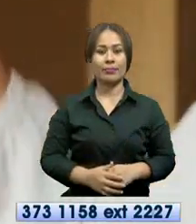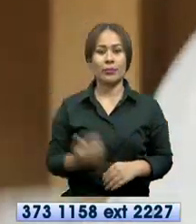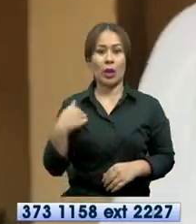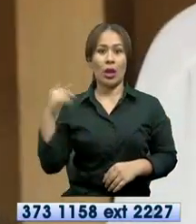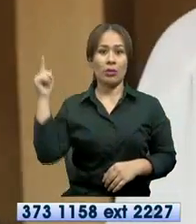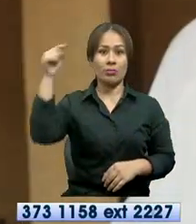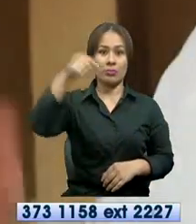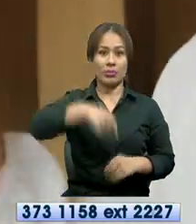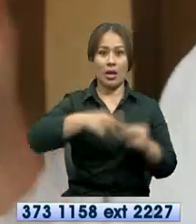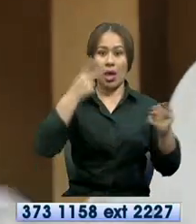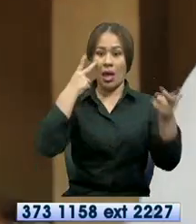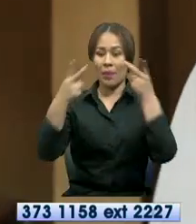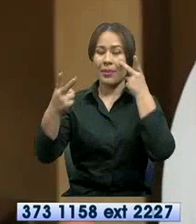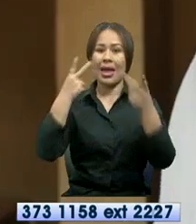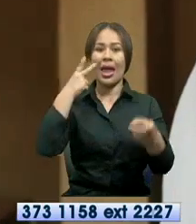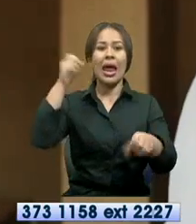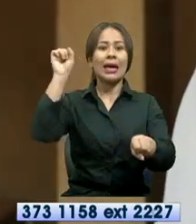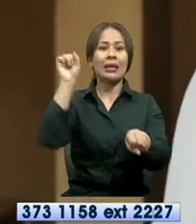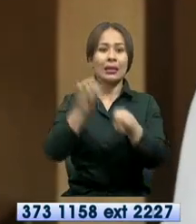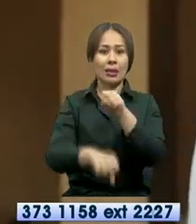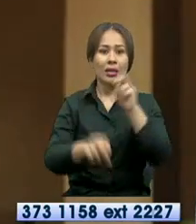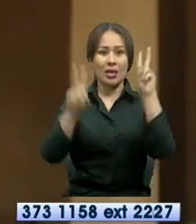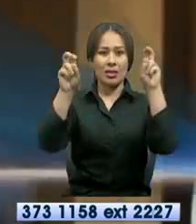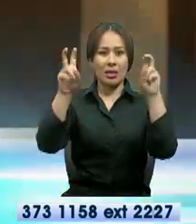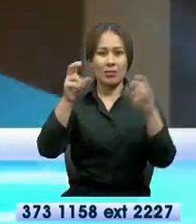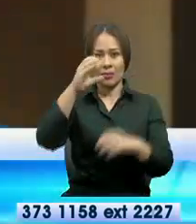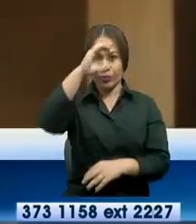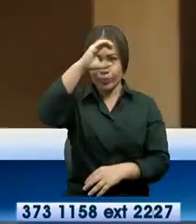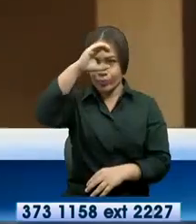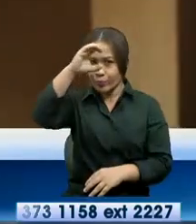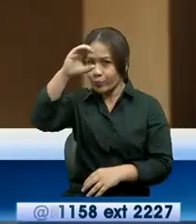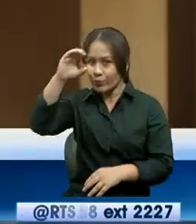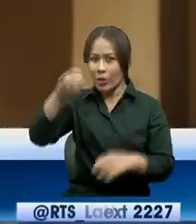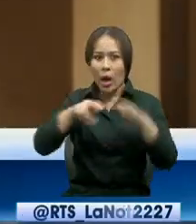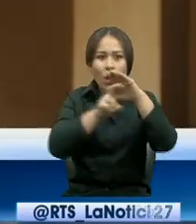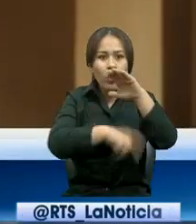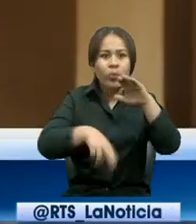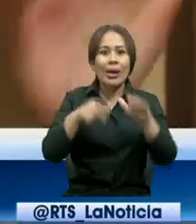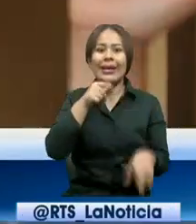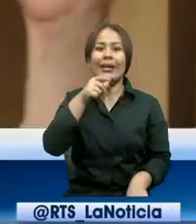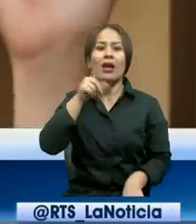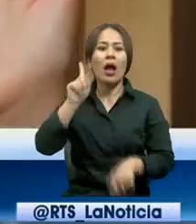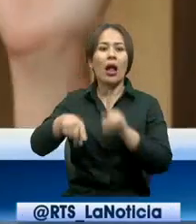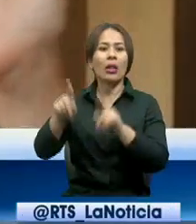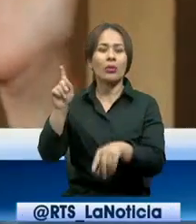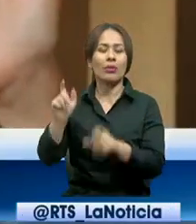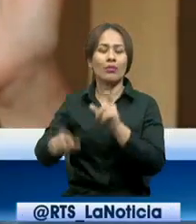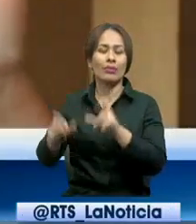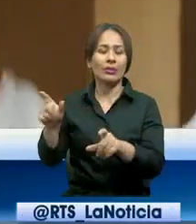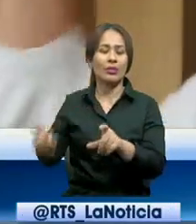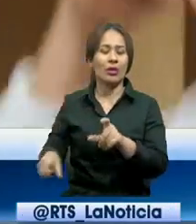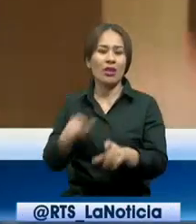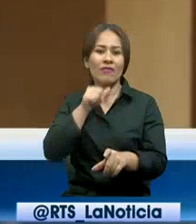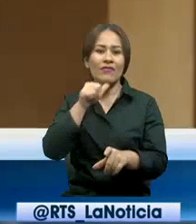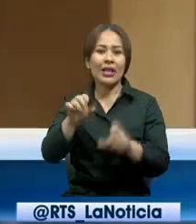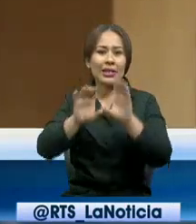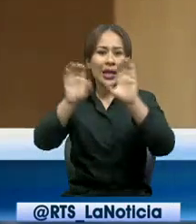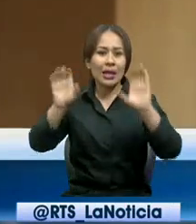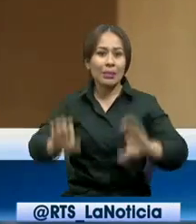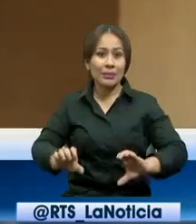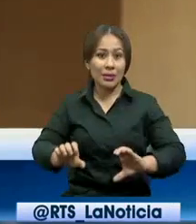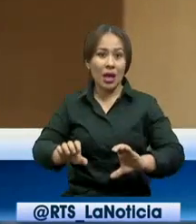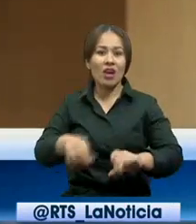Vinimos a ver el daño que ha causado la minería inescrupulosa de grandes empresas que